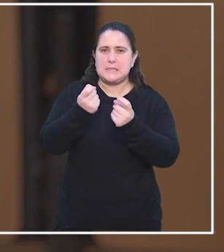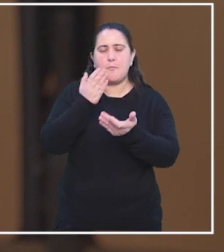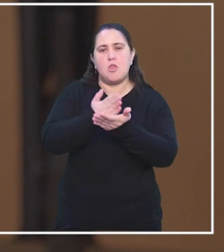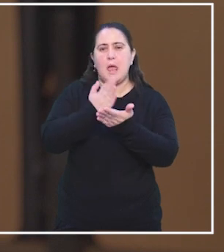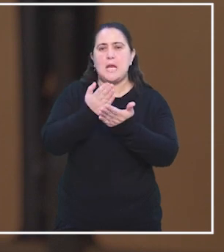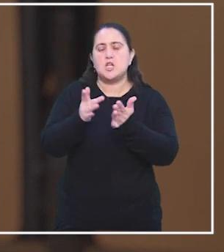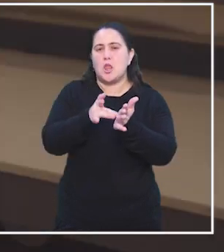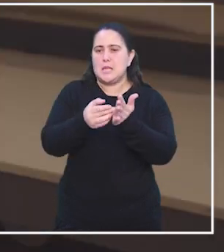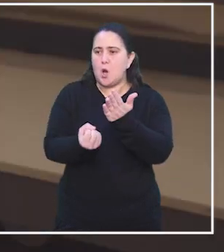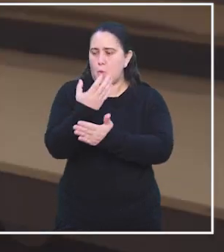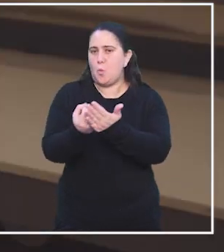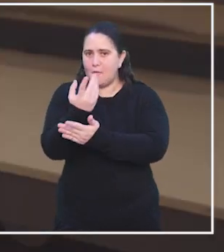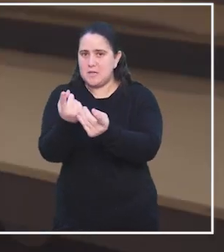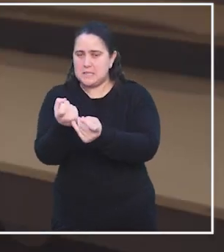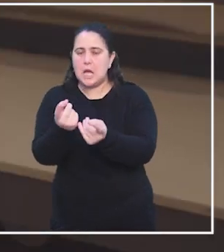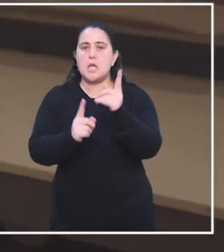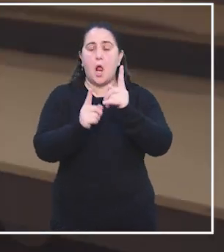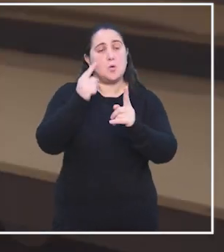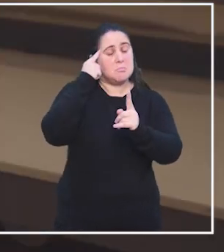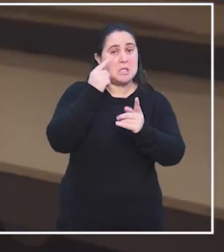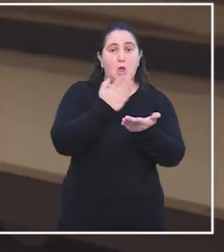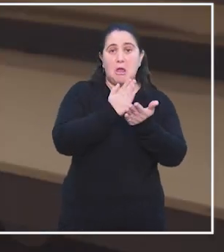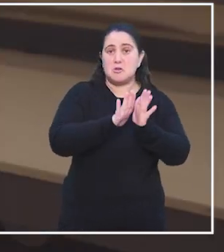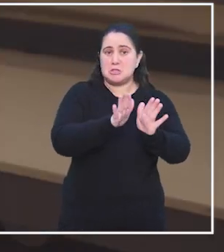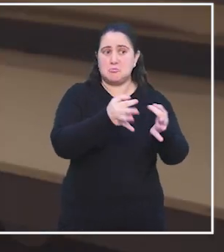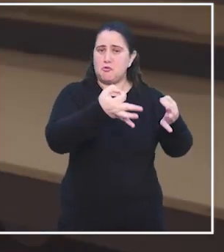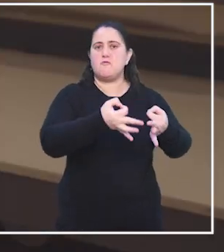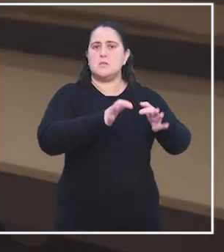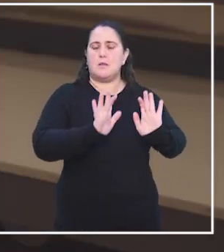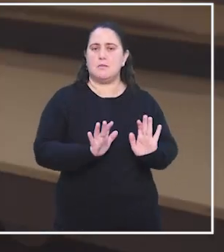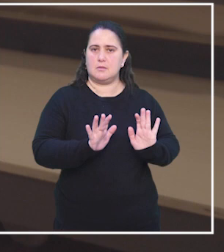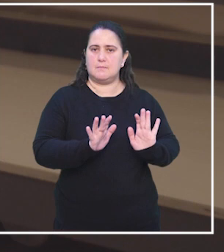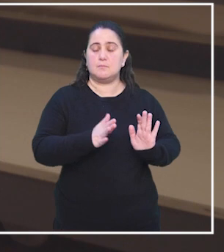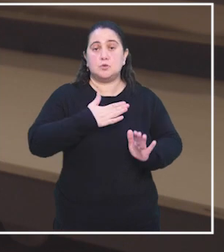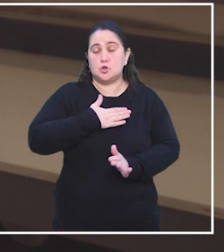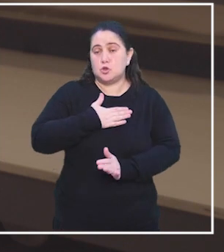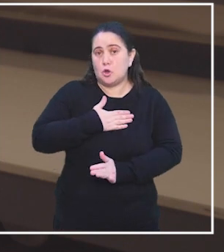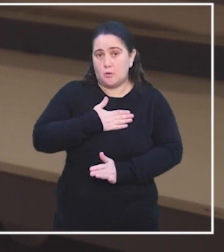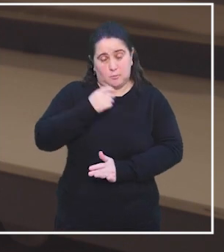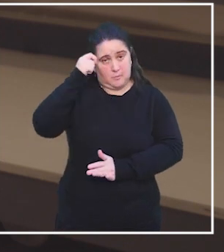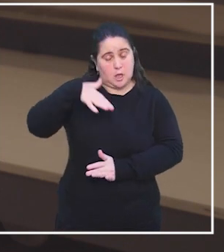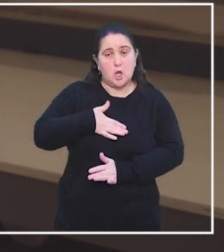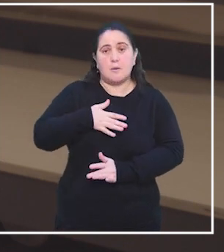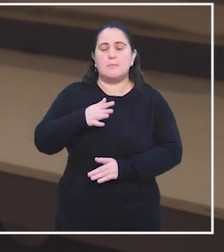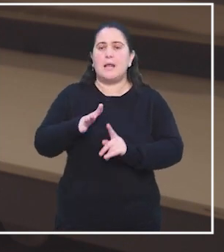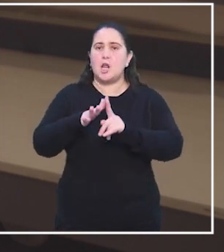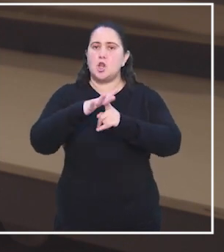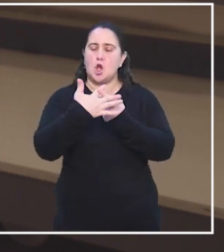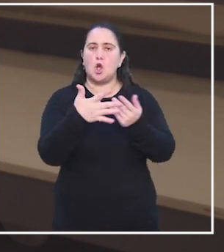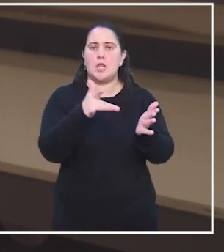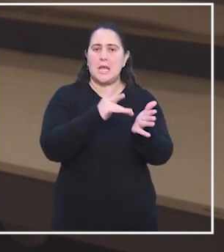derechos digitales y hay quien piensa que con los derechos que tenemos ya nos basta. Yo pienso que el entorno